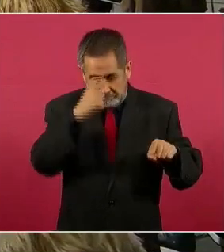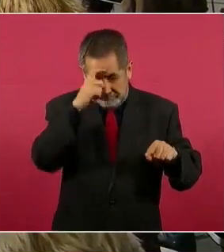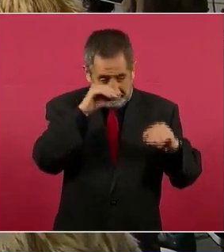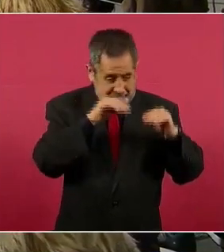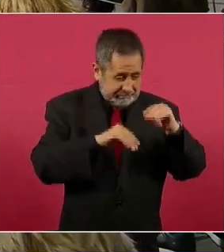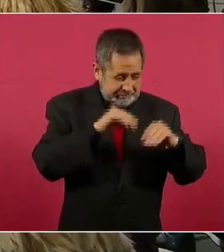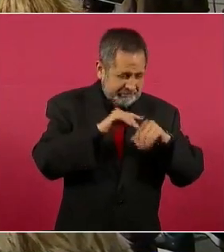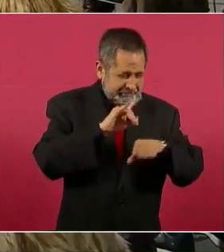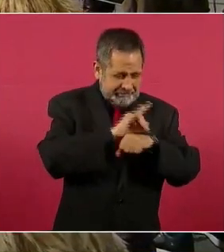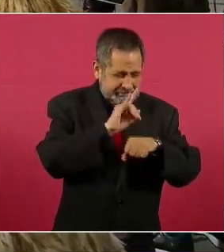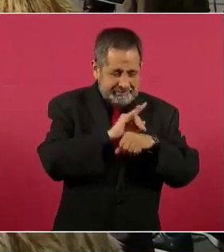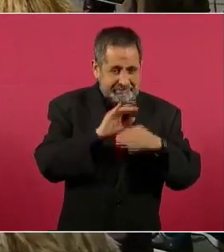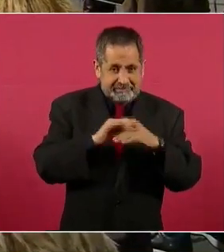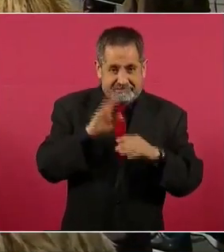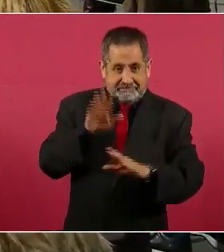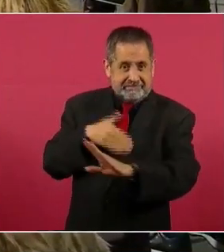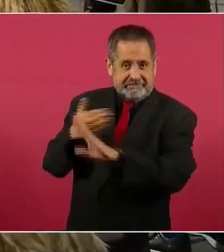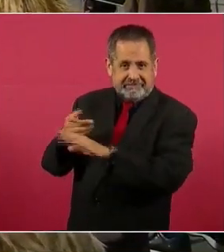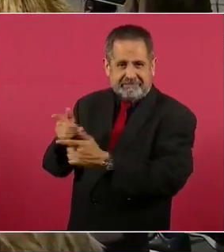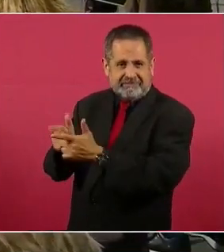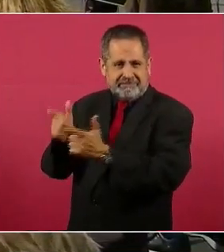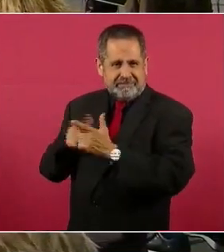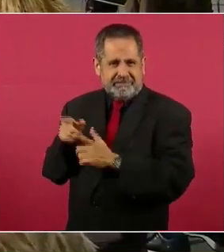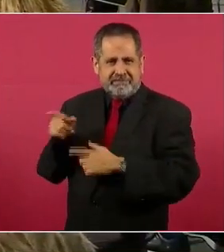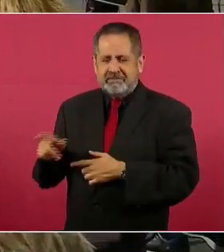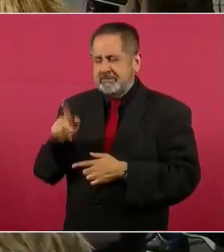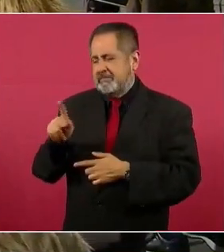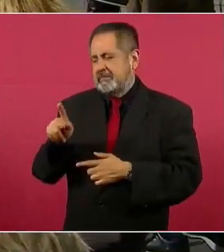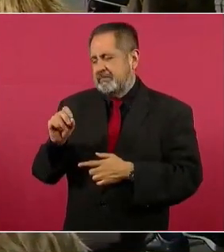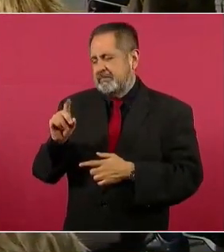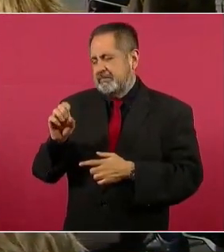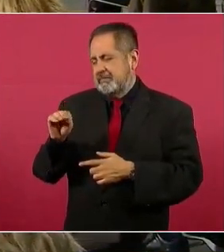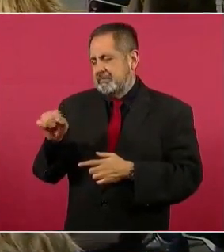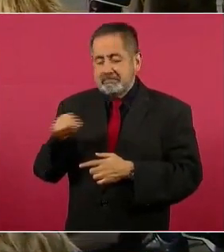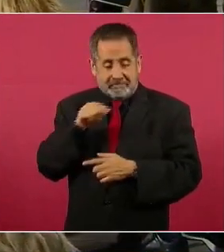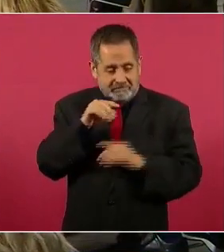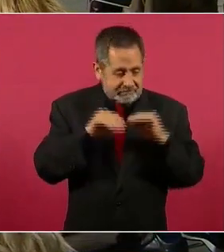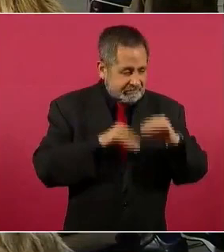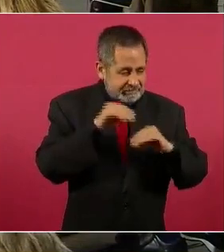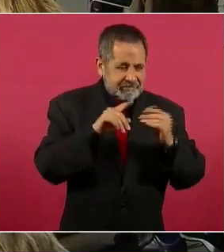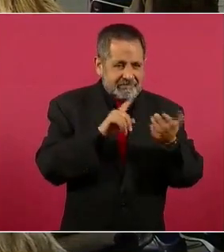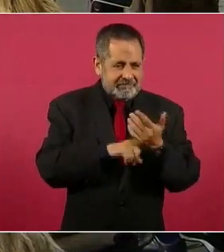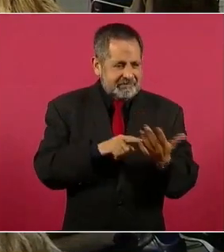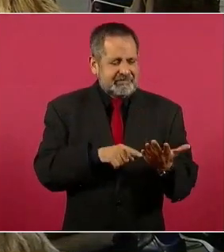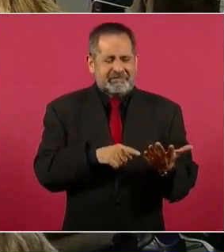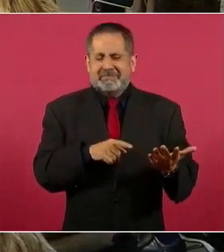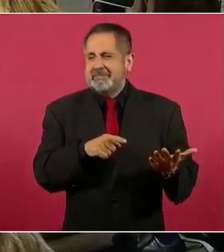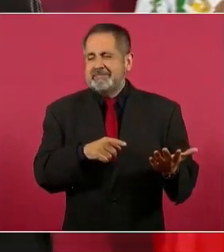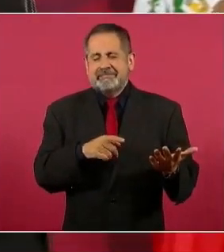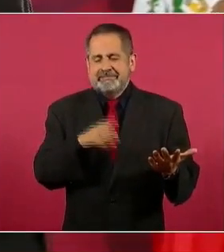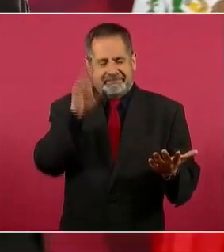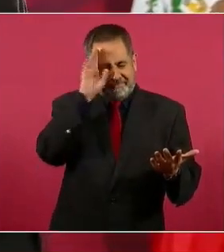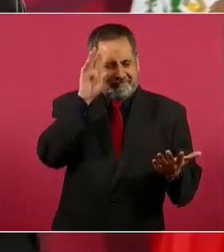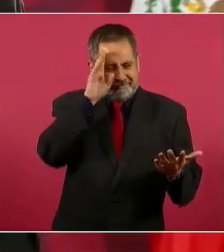todos estos delitos a los dirigentes de Podemos dijo: es muy burdo esto,